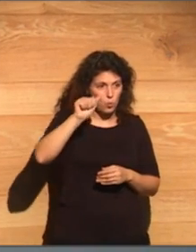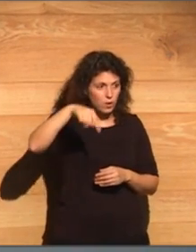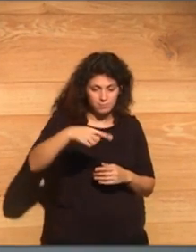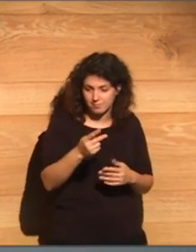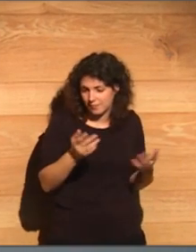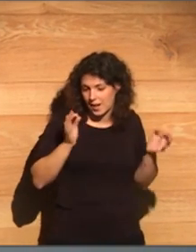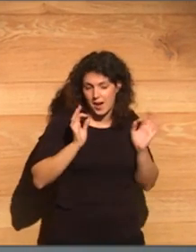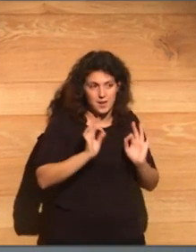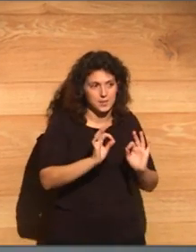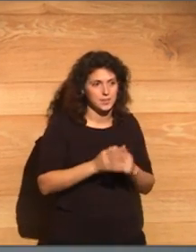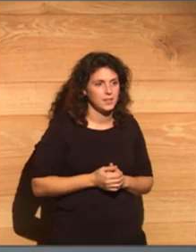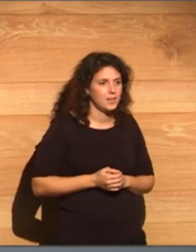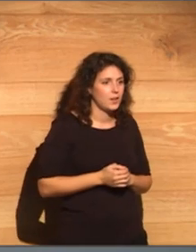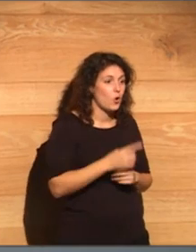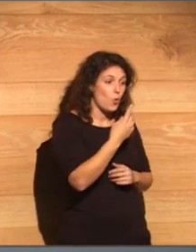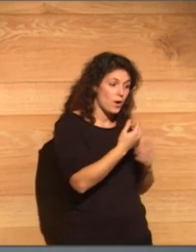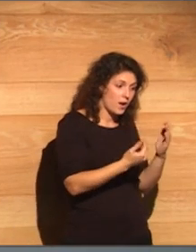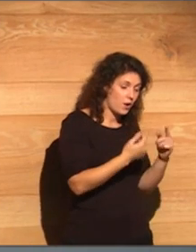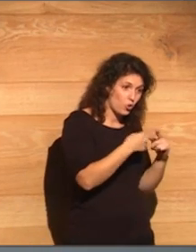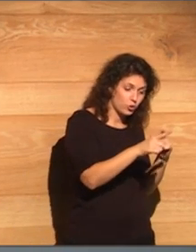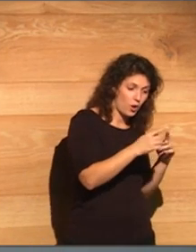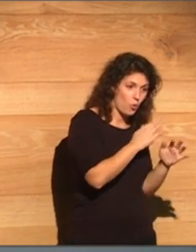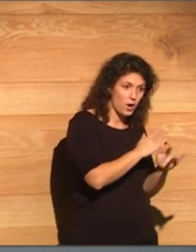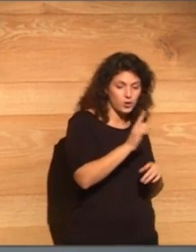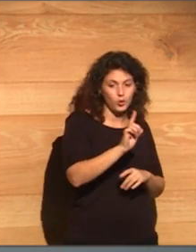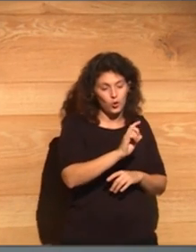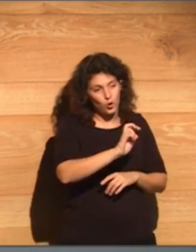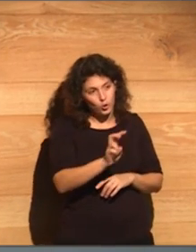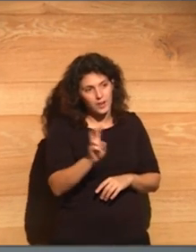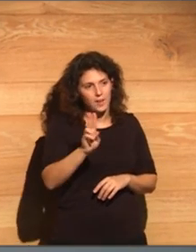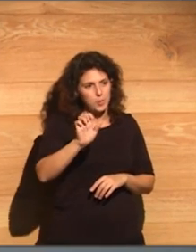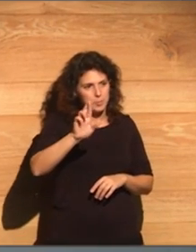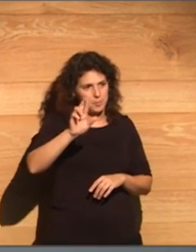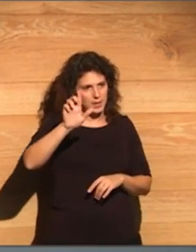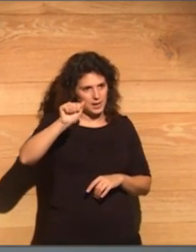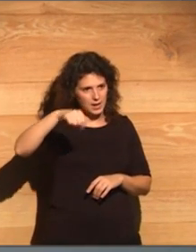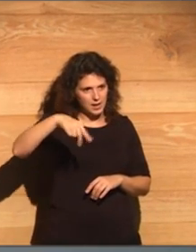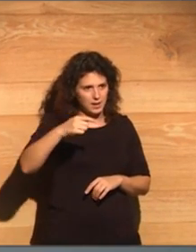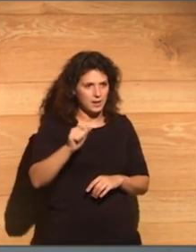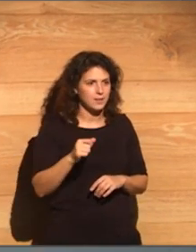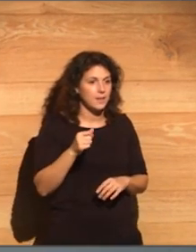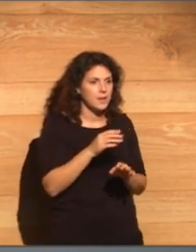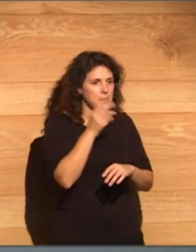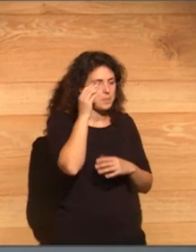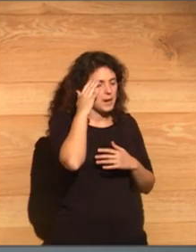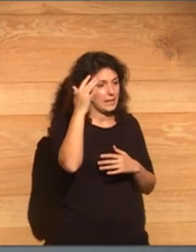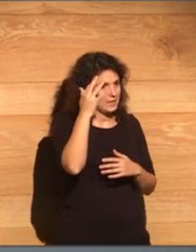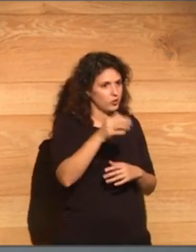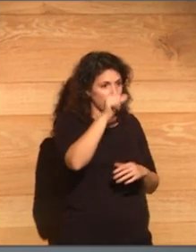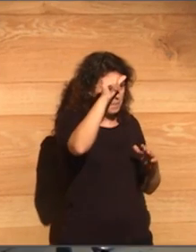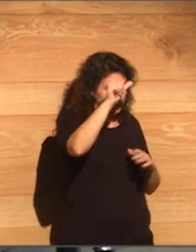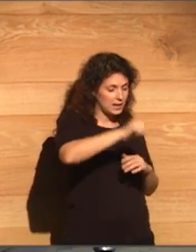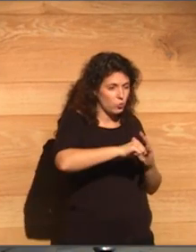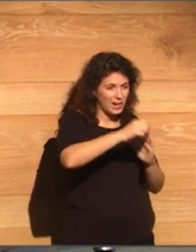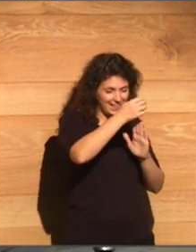pues... Una cosa Juan, otra cosa Berlanga, exactamente. Fíjate que... Qué perfecto es el guión de este programa, que no